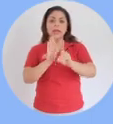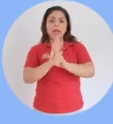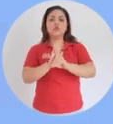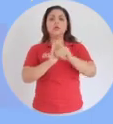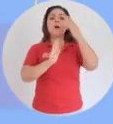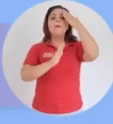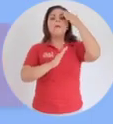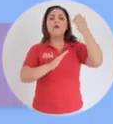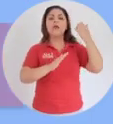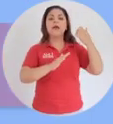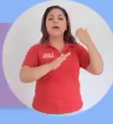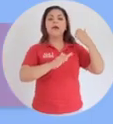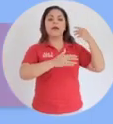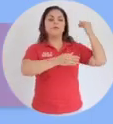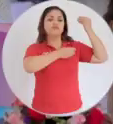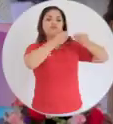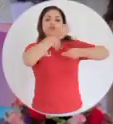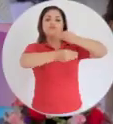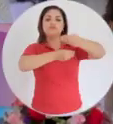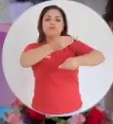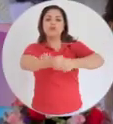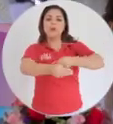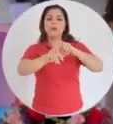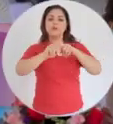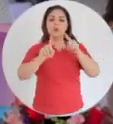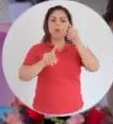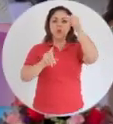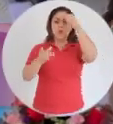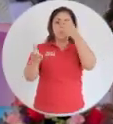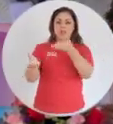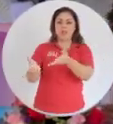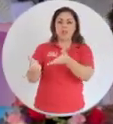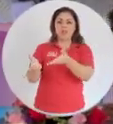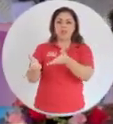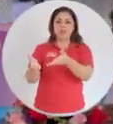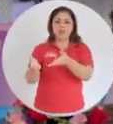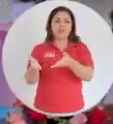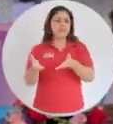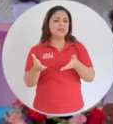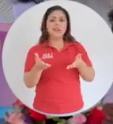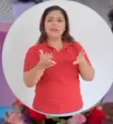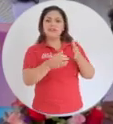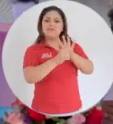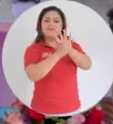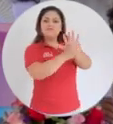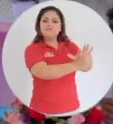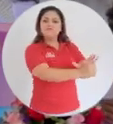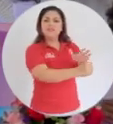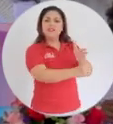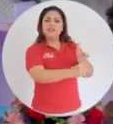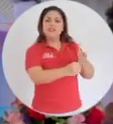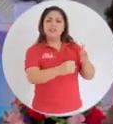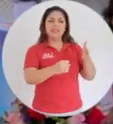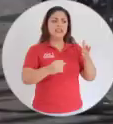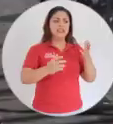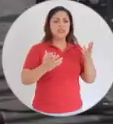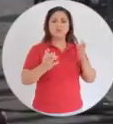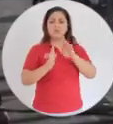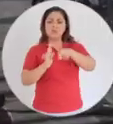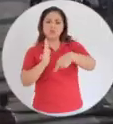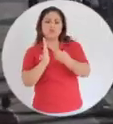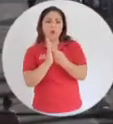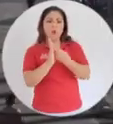derechos ancestrales, el Estado queda en estas sociedades jugando un